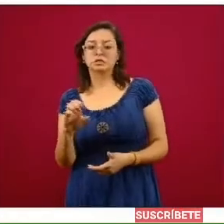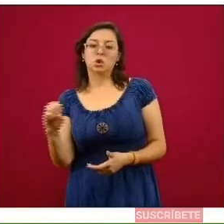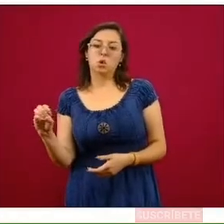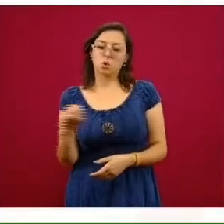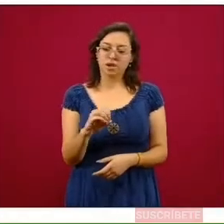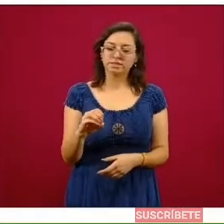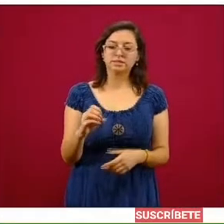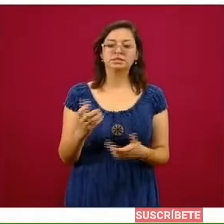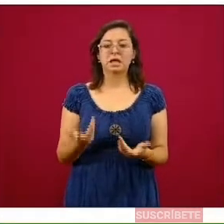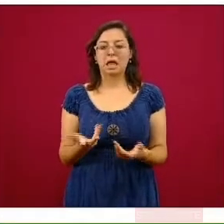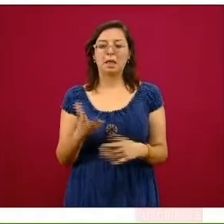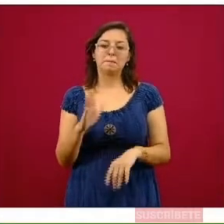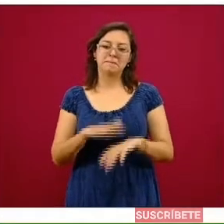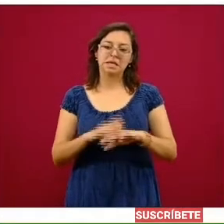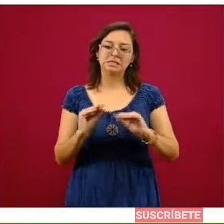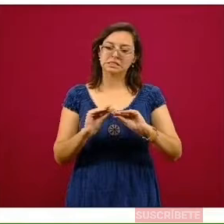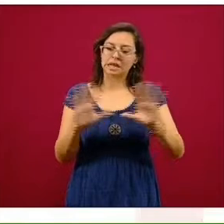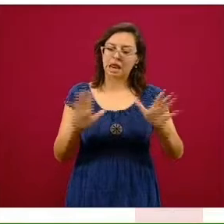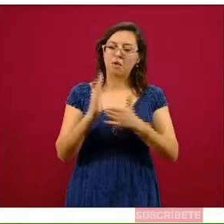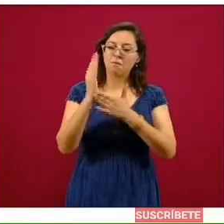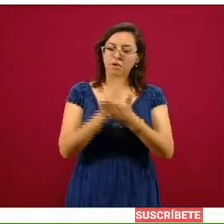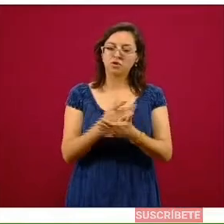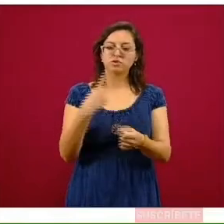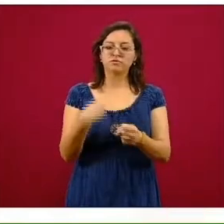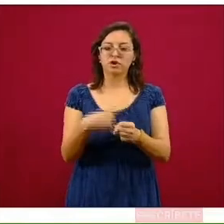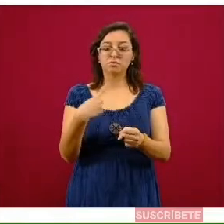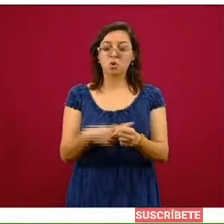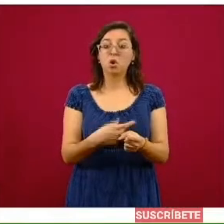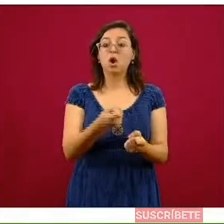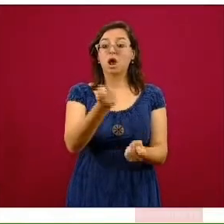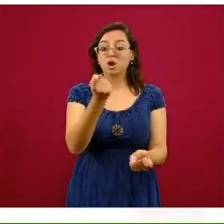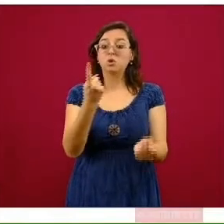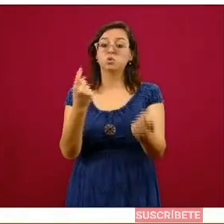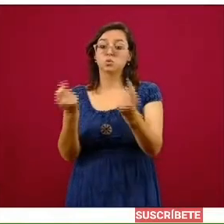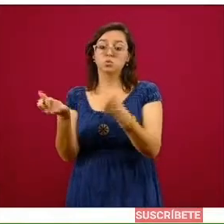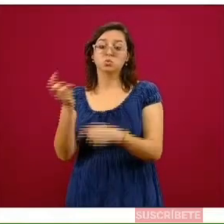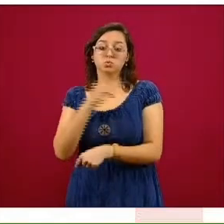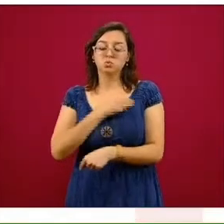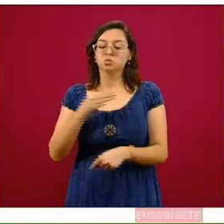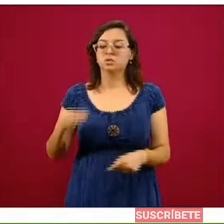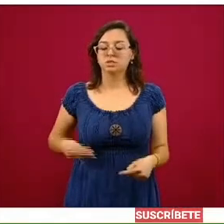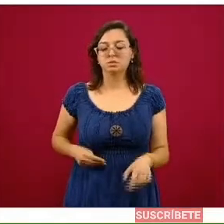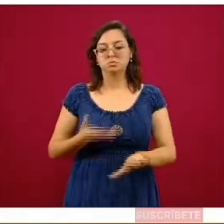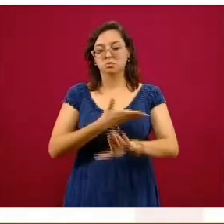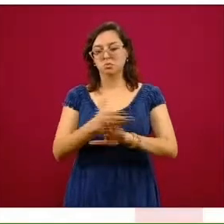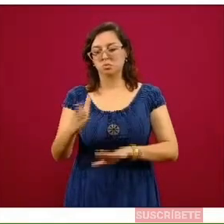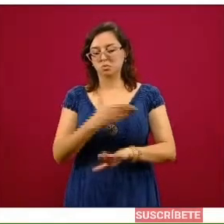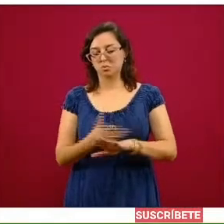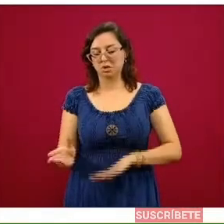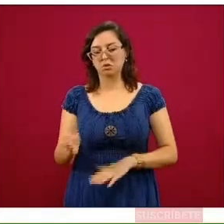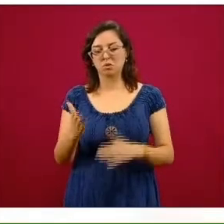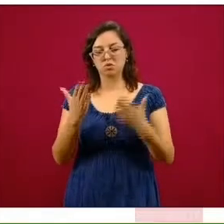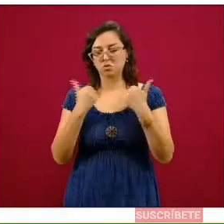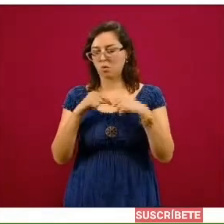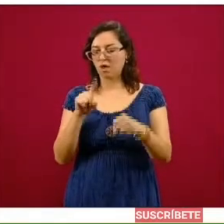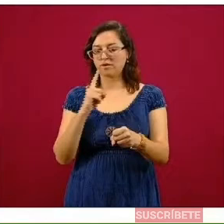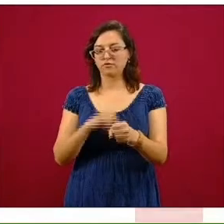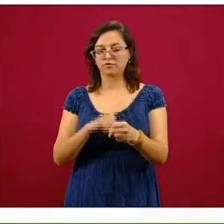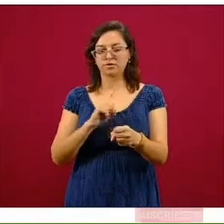un poco más holgados o con tasas menores y algunos pocos municipios solamente los que no tienen transmisión en este